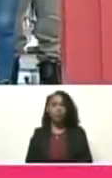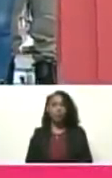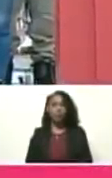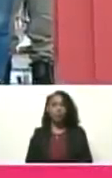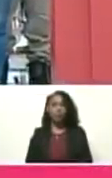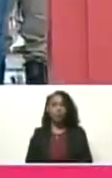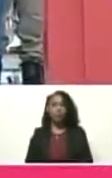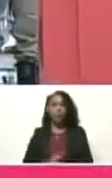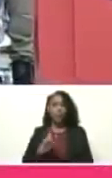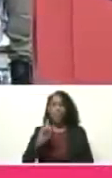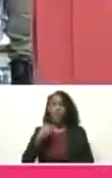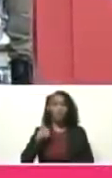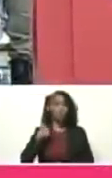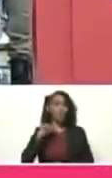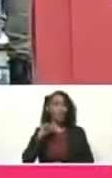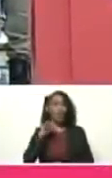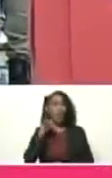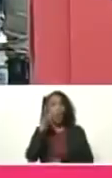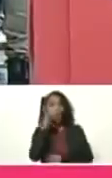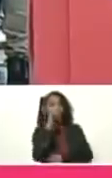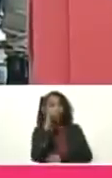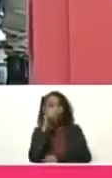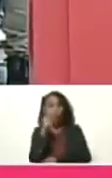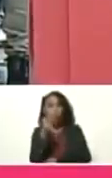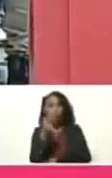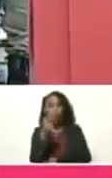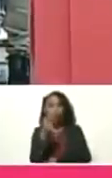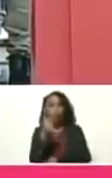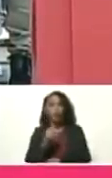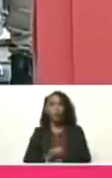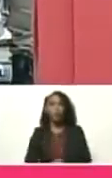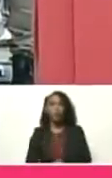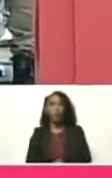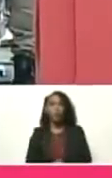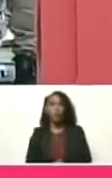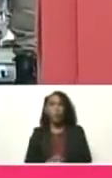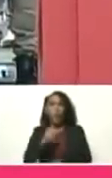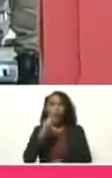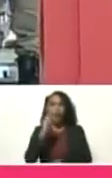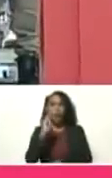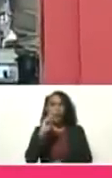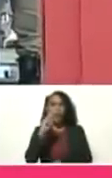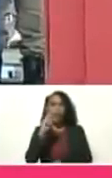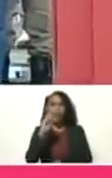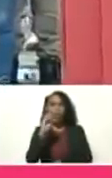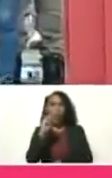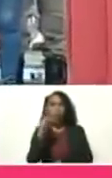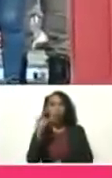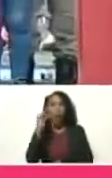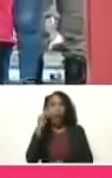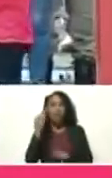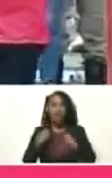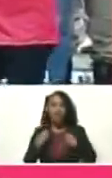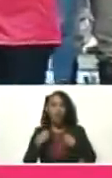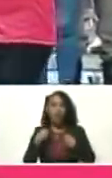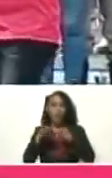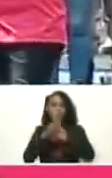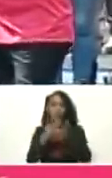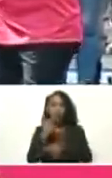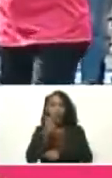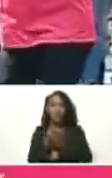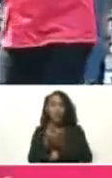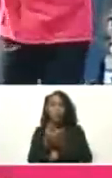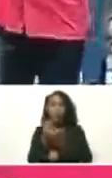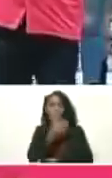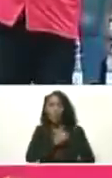Y no tengo camarógrafo casi. En TikTok estamos en vivo y en TikTok le decimos al mundo, presidente,